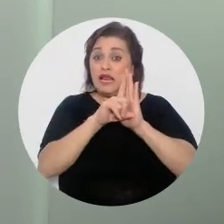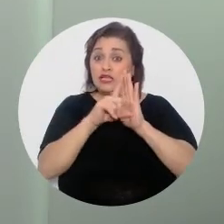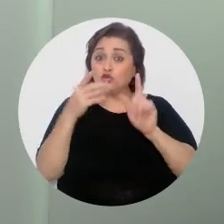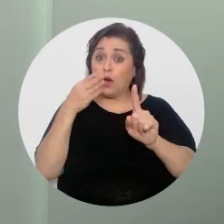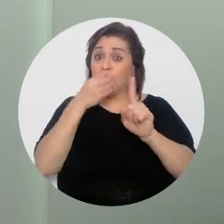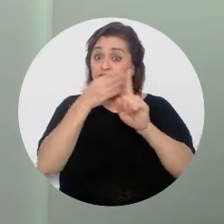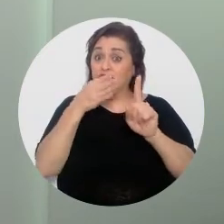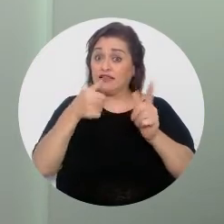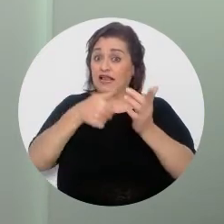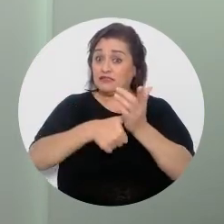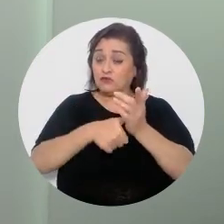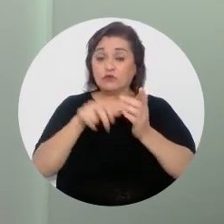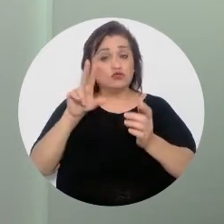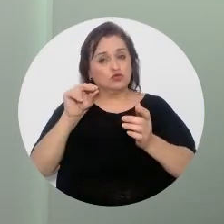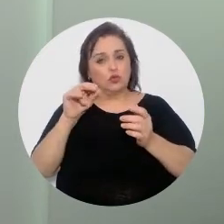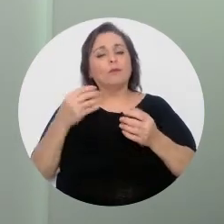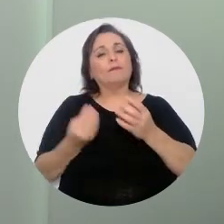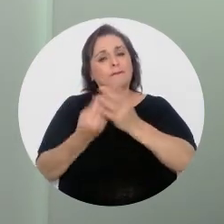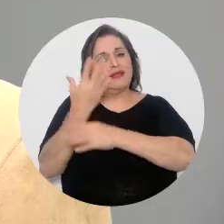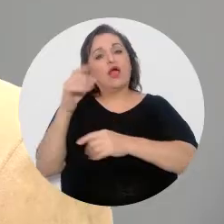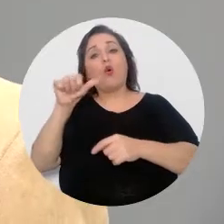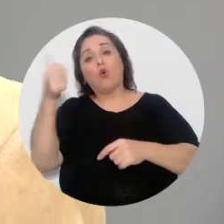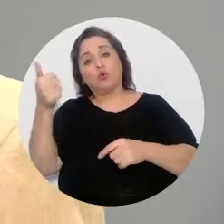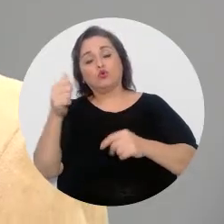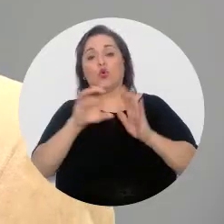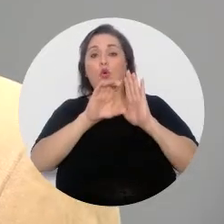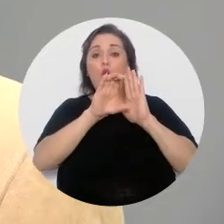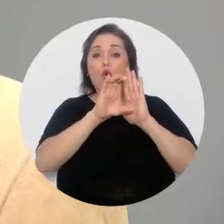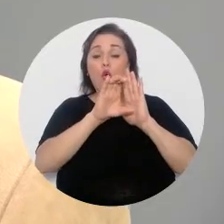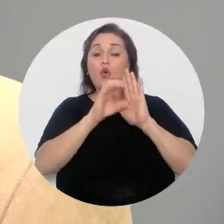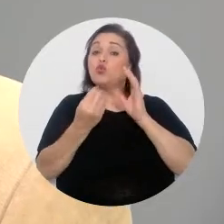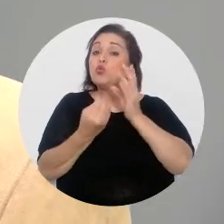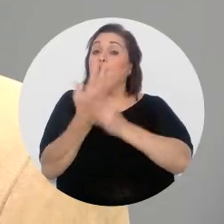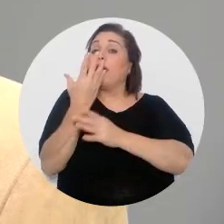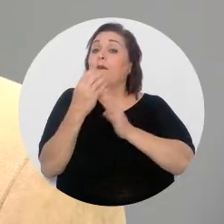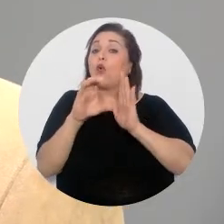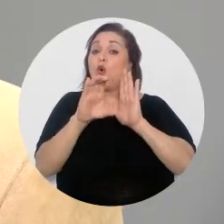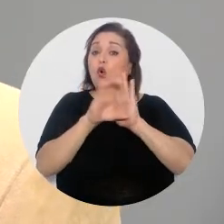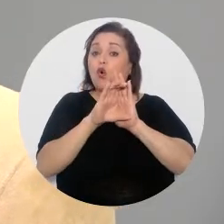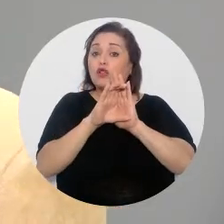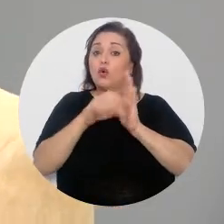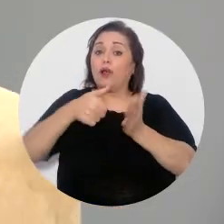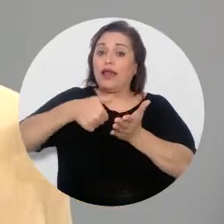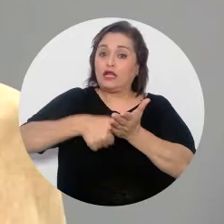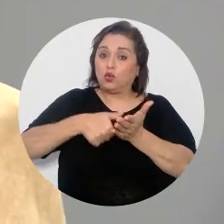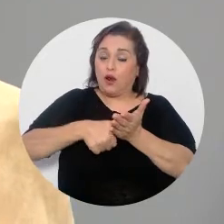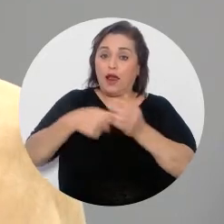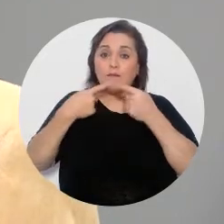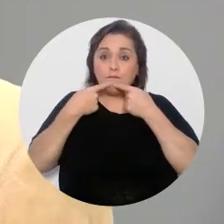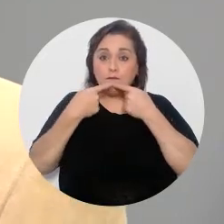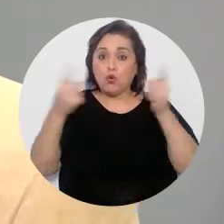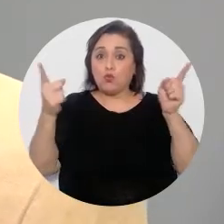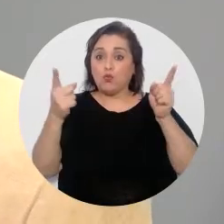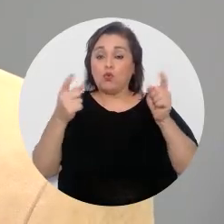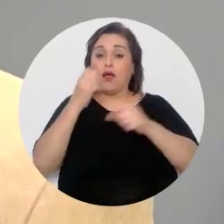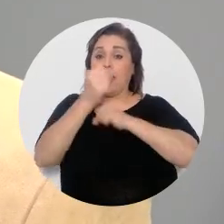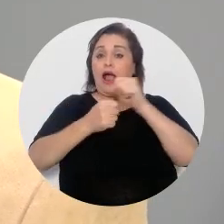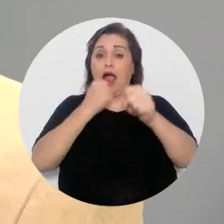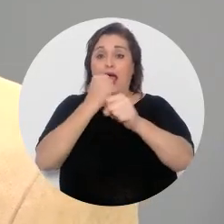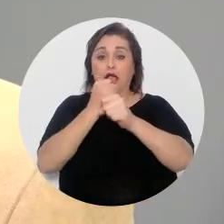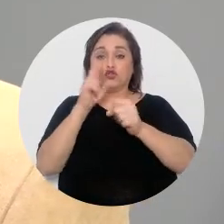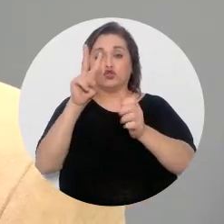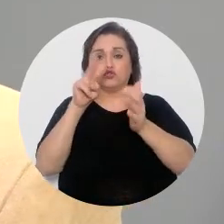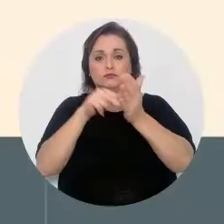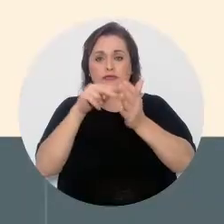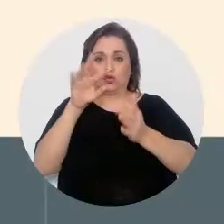única legislación que afecta a estas elecciones, sino que también se crea el nuevo Código Electoral se promulga en el